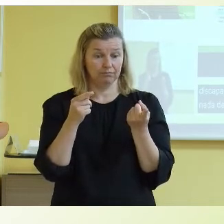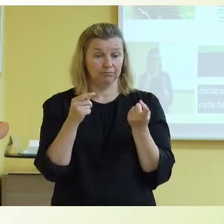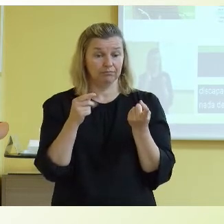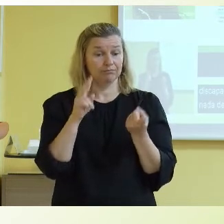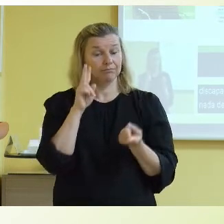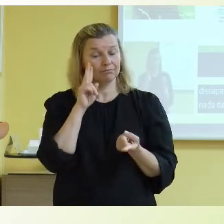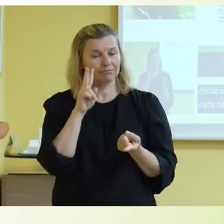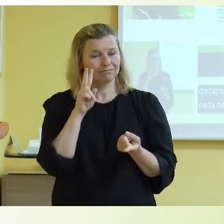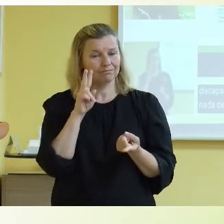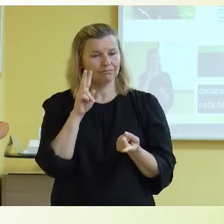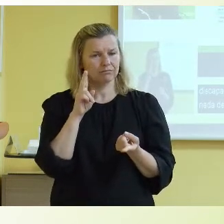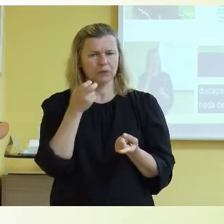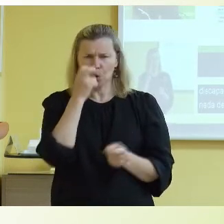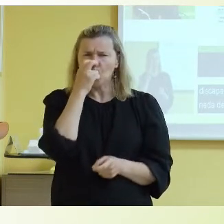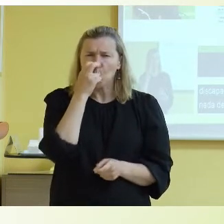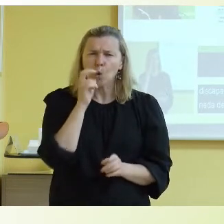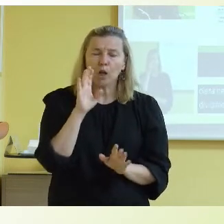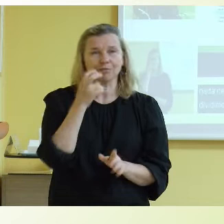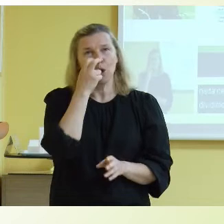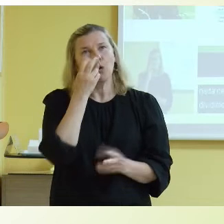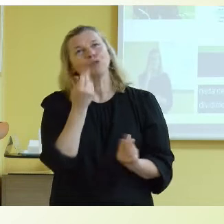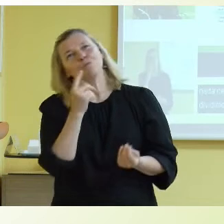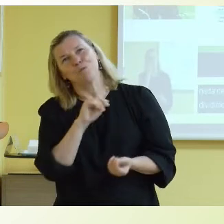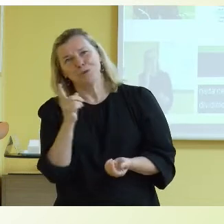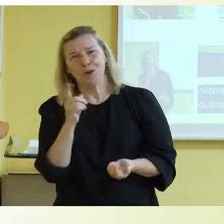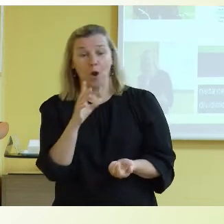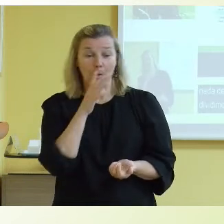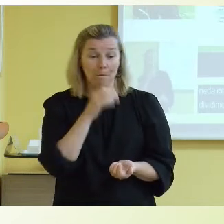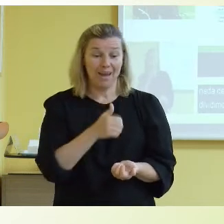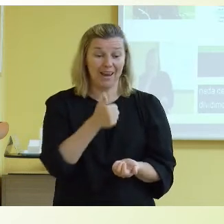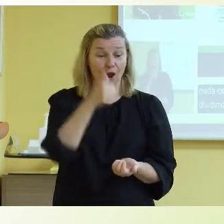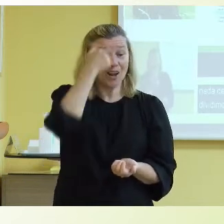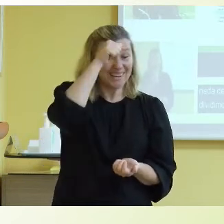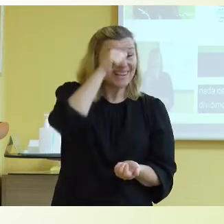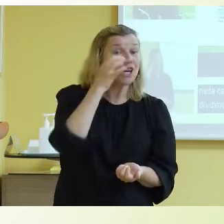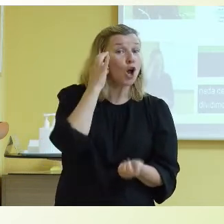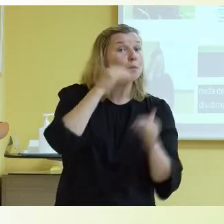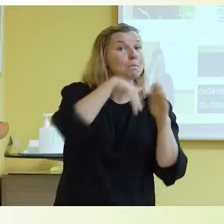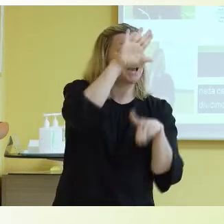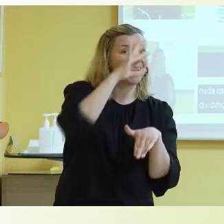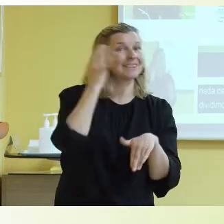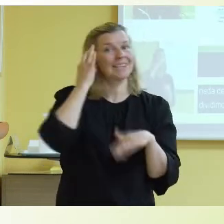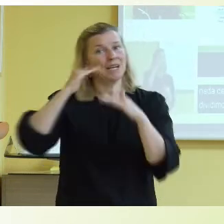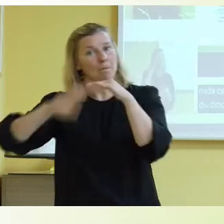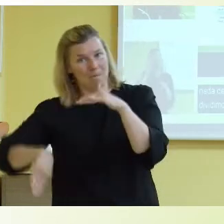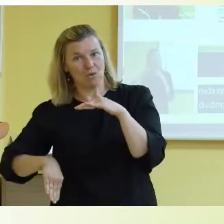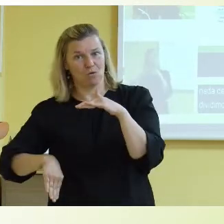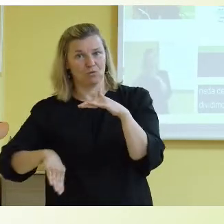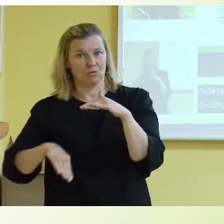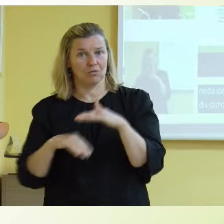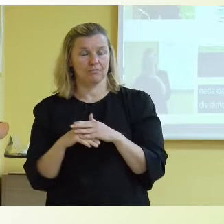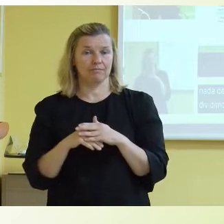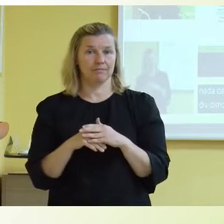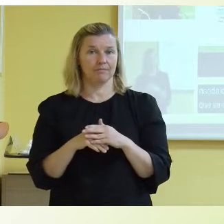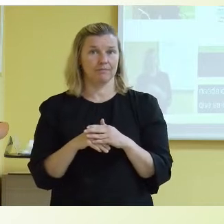vemos, curiosamente, no tan curioso, que se da más en niños que en niñas. Bueno, siempre